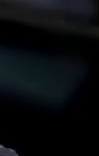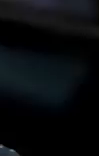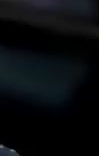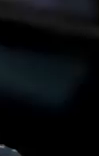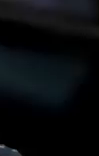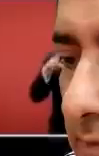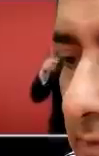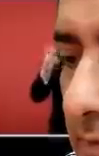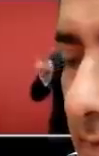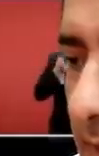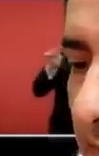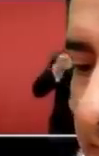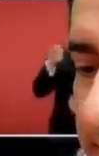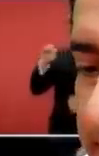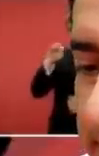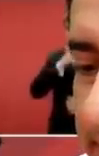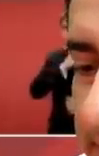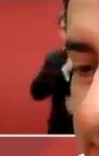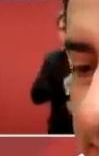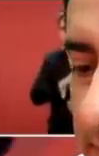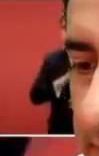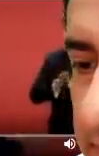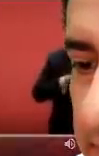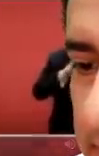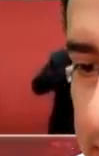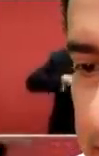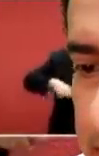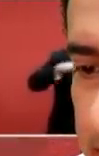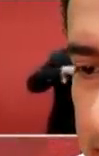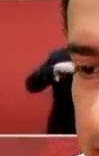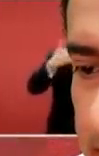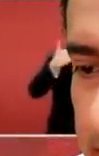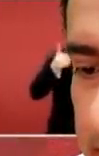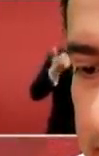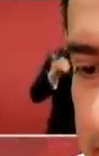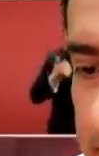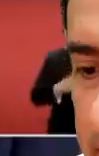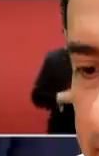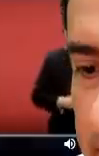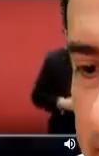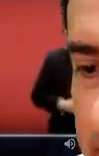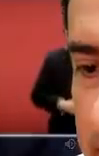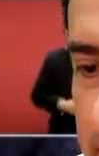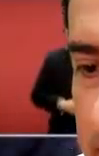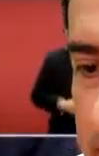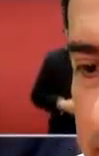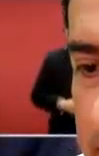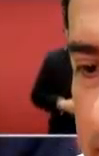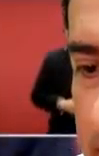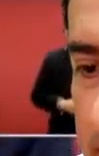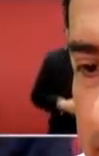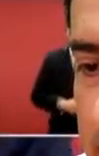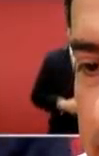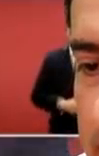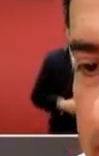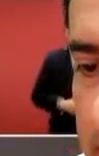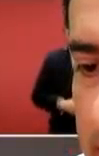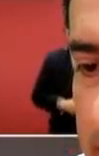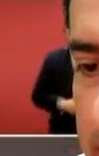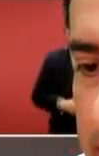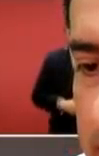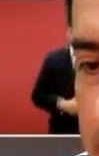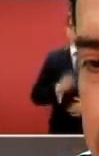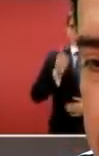hay que entender en qué contexto se dan las cosas cuando él contesta